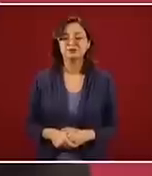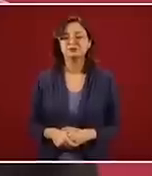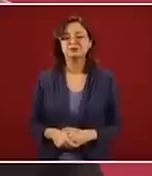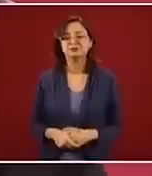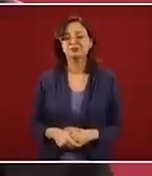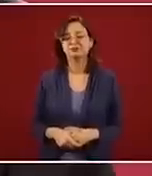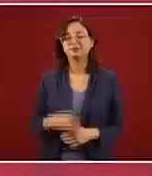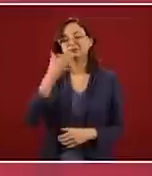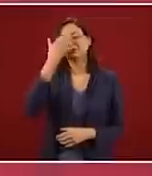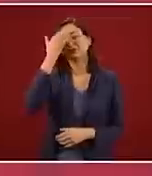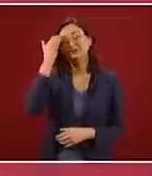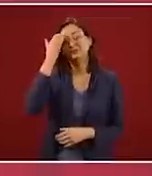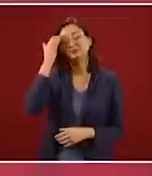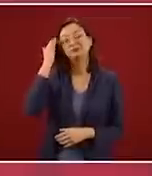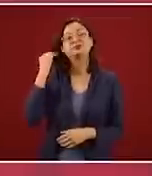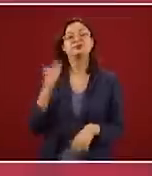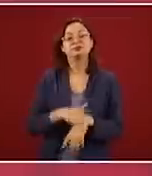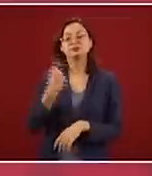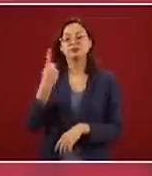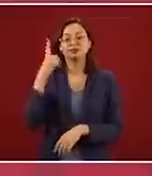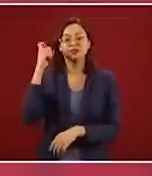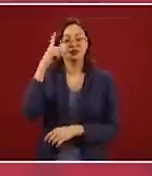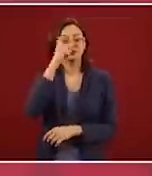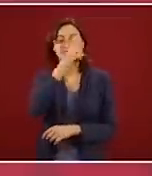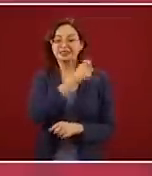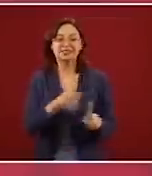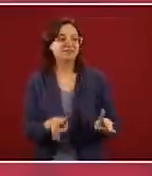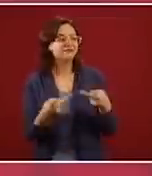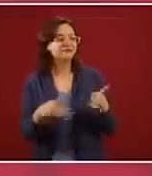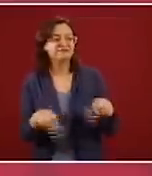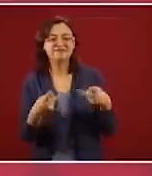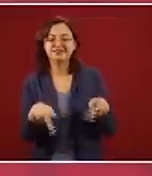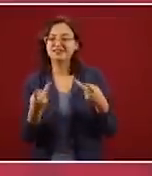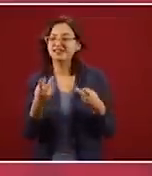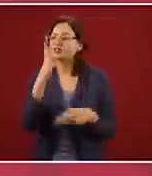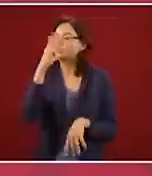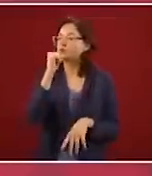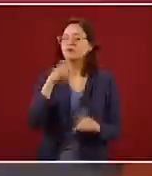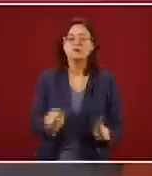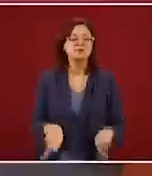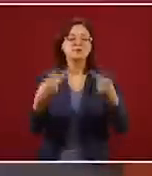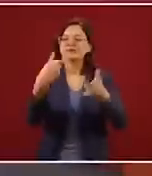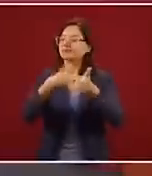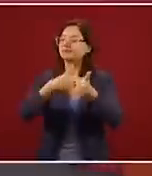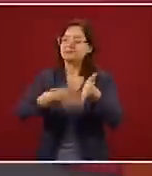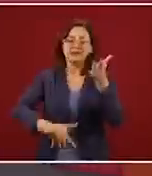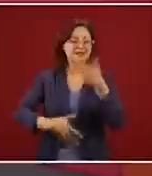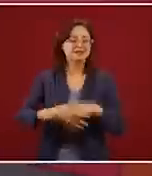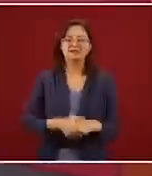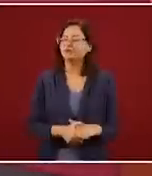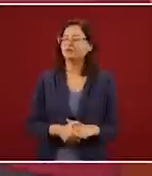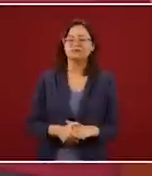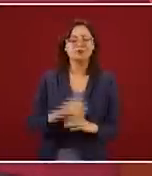se nos ha dificultado la venta, porque no lo podemos malbaratar, no lo podemos